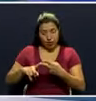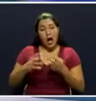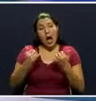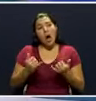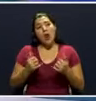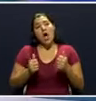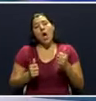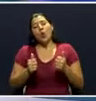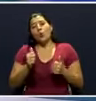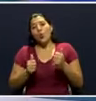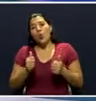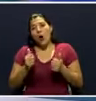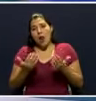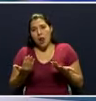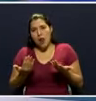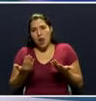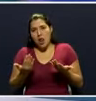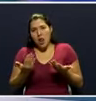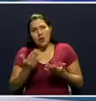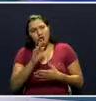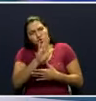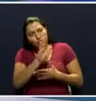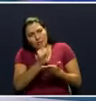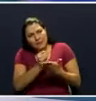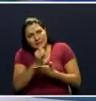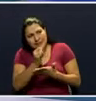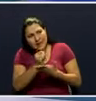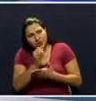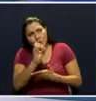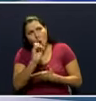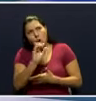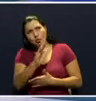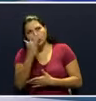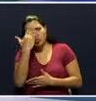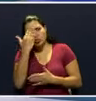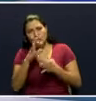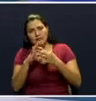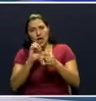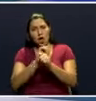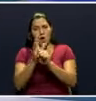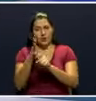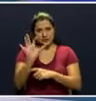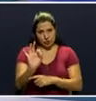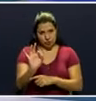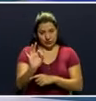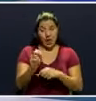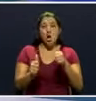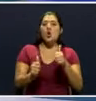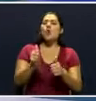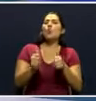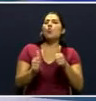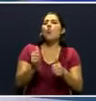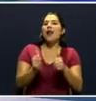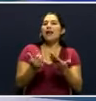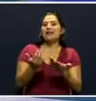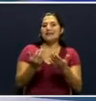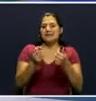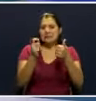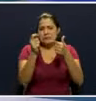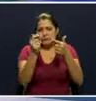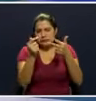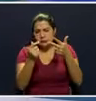la etiología del COVID-19? ¿Qué factores incrementan el riesgo